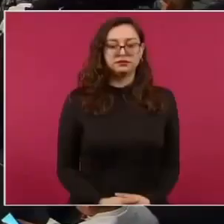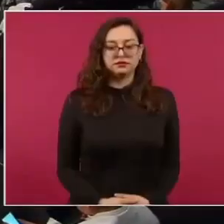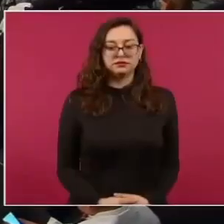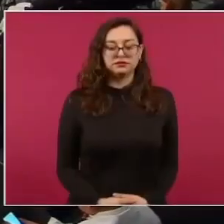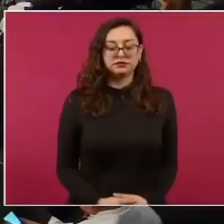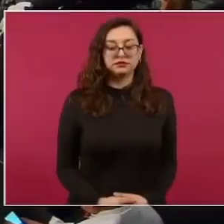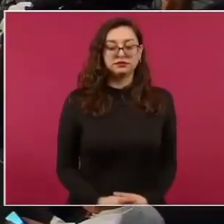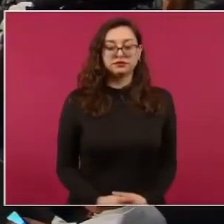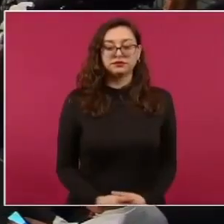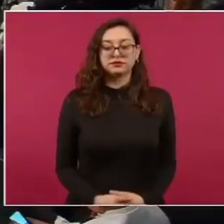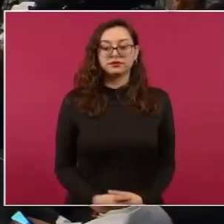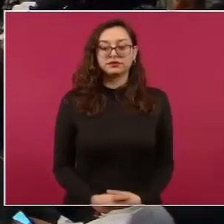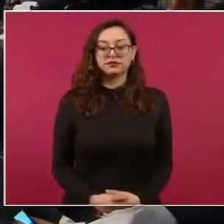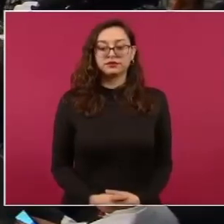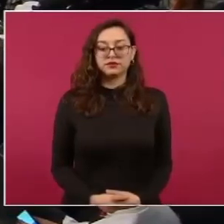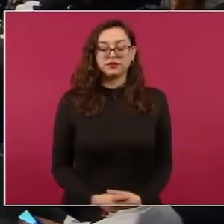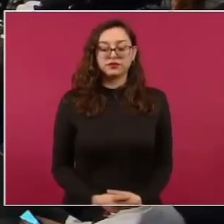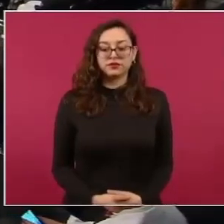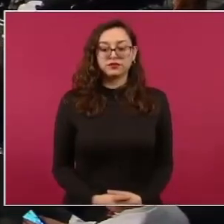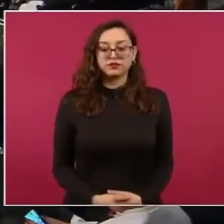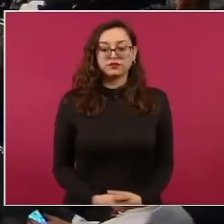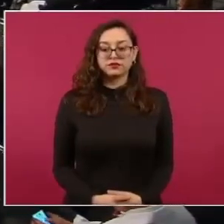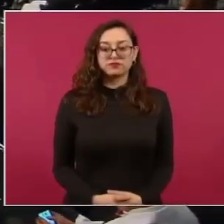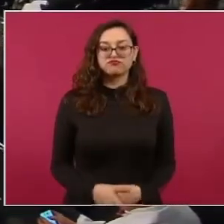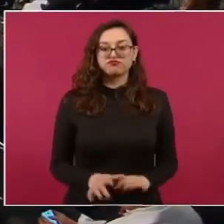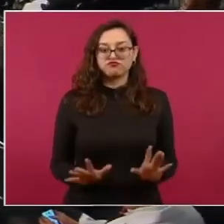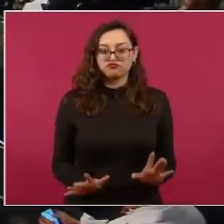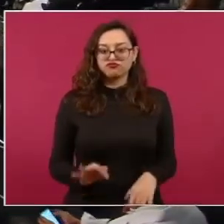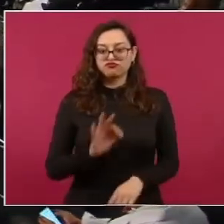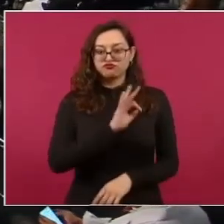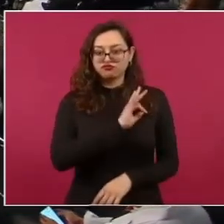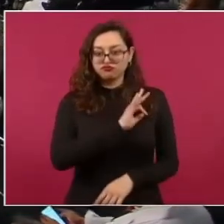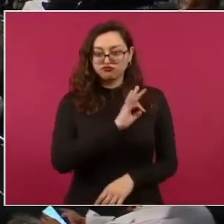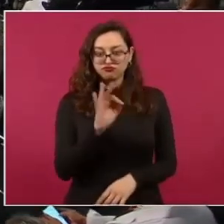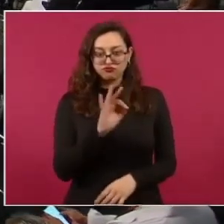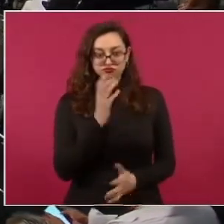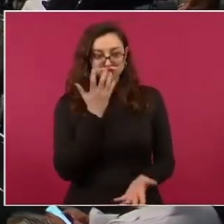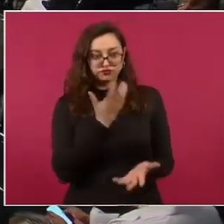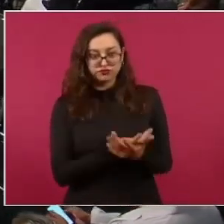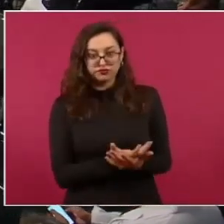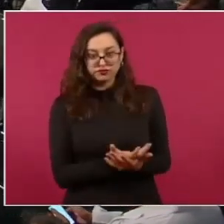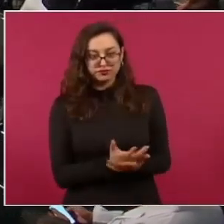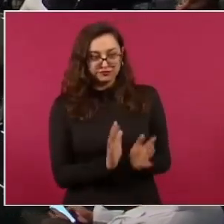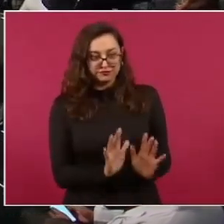Pues puede haber un receso, como se